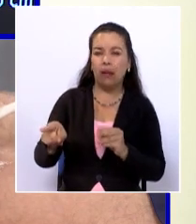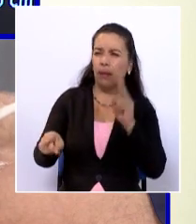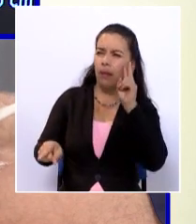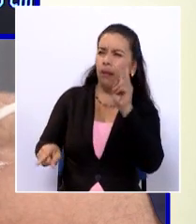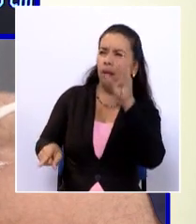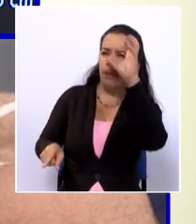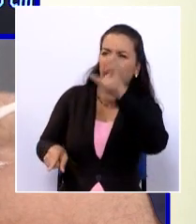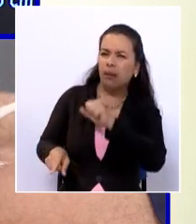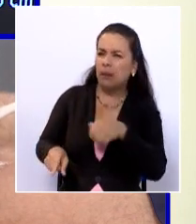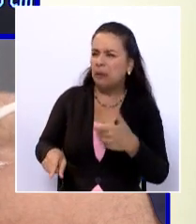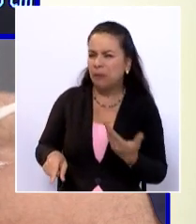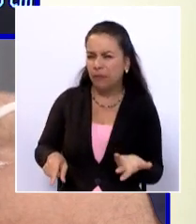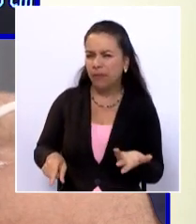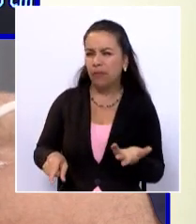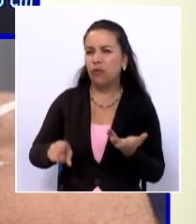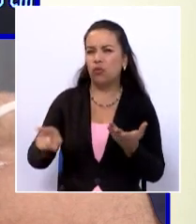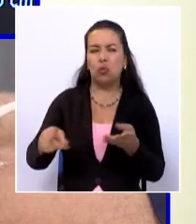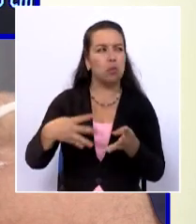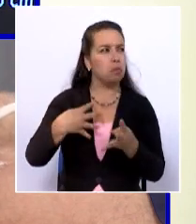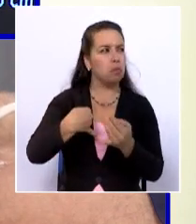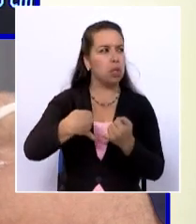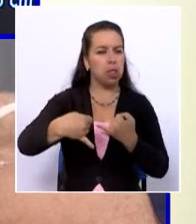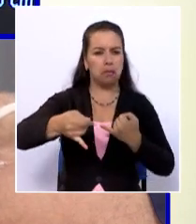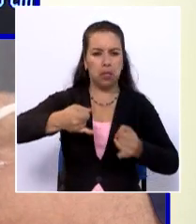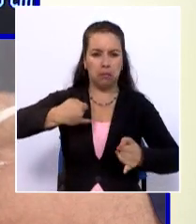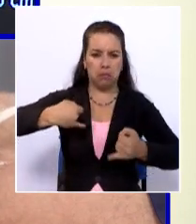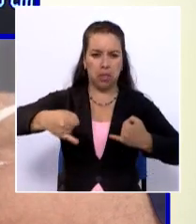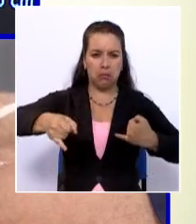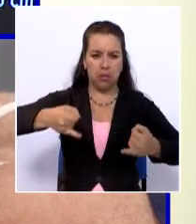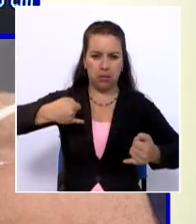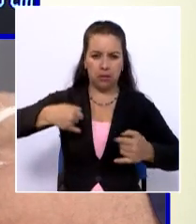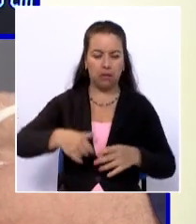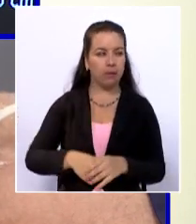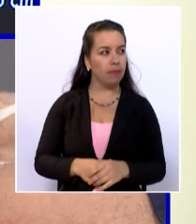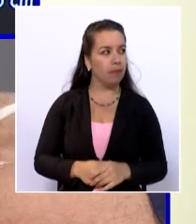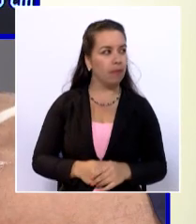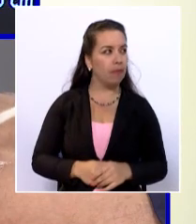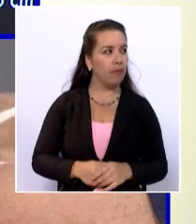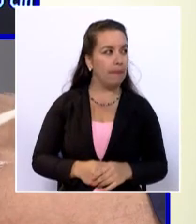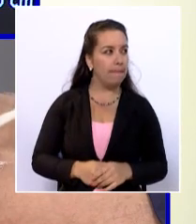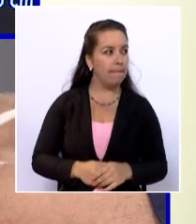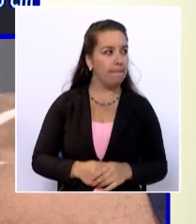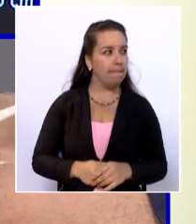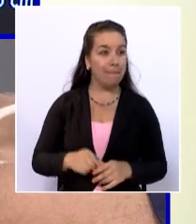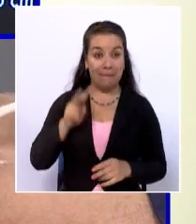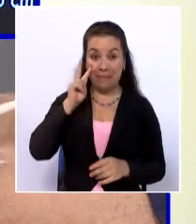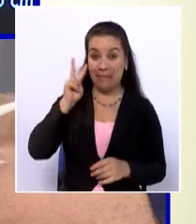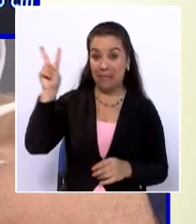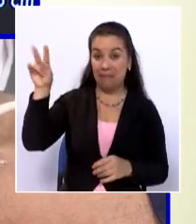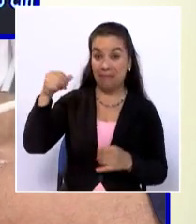si es el ligamento colateral interno este